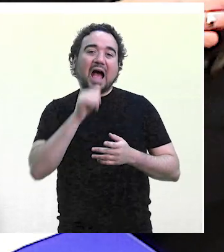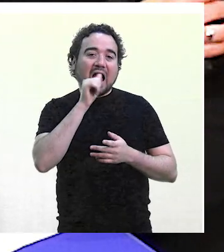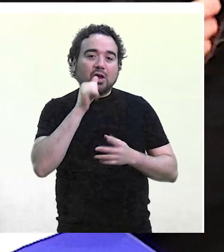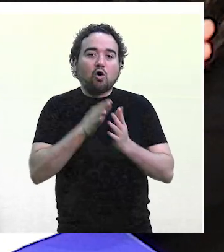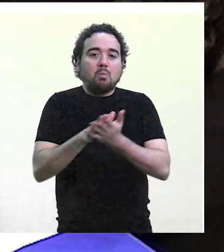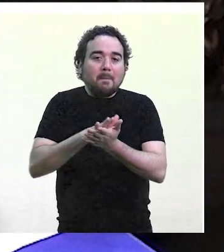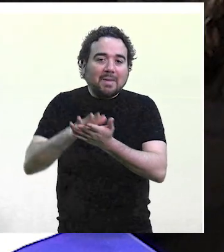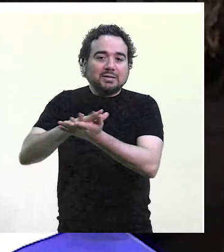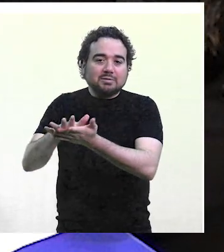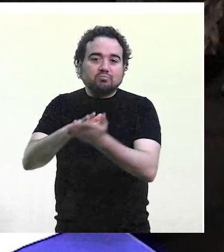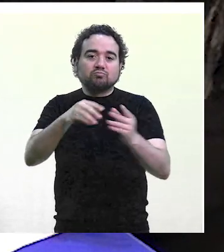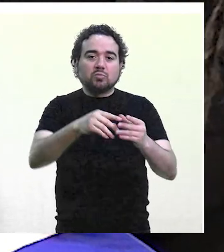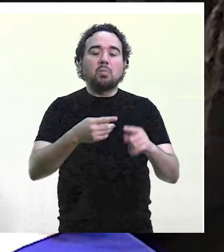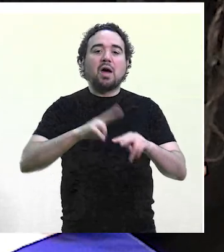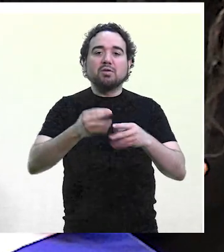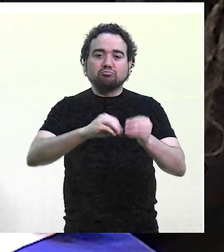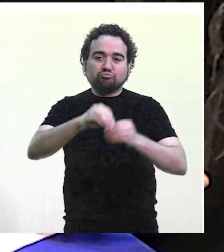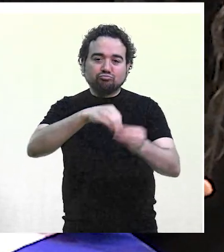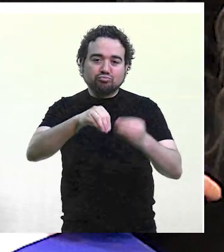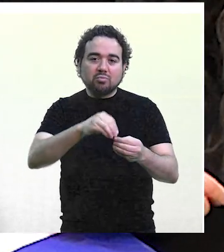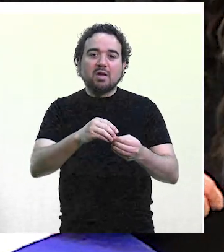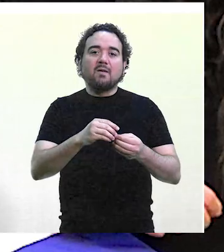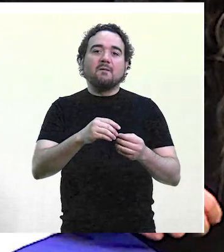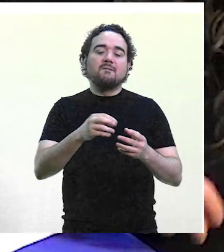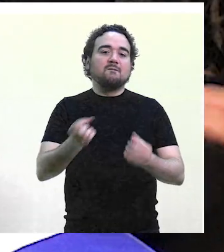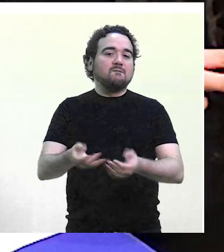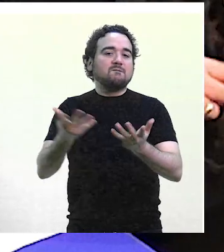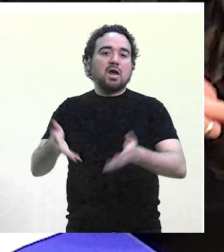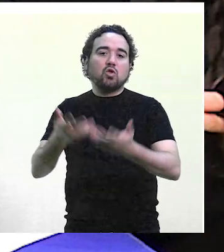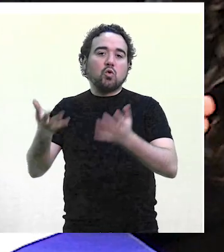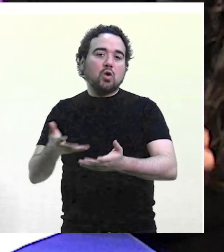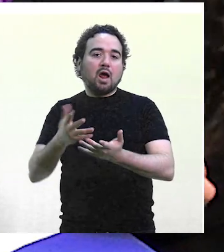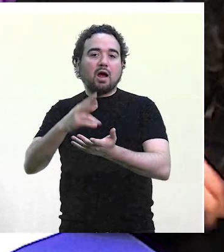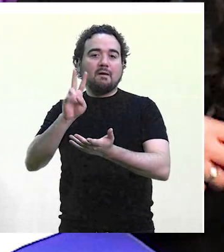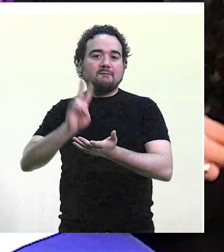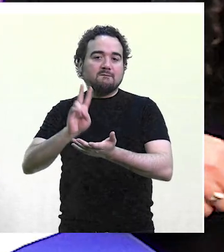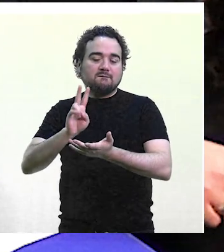Y eso se hace, es una preparación con verduras, por ejemplo, cebolla,